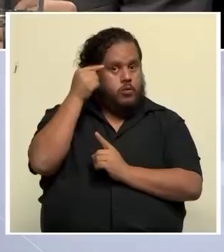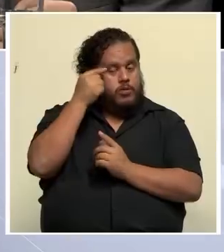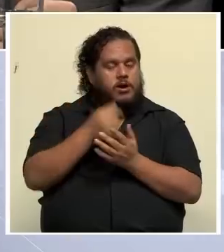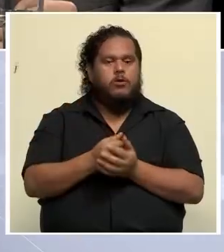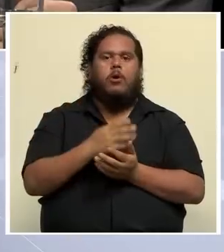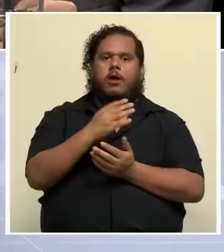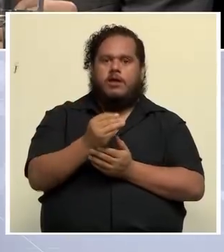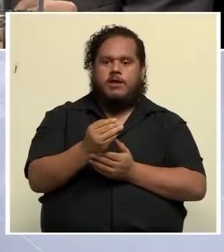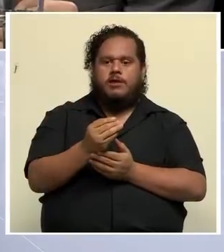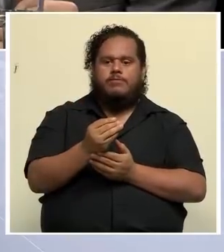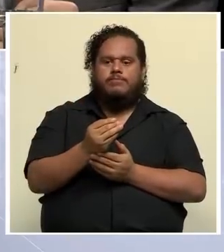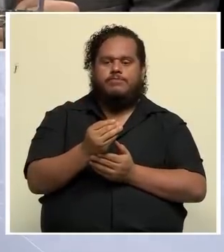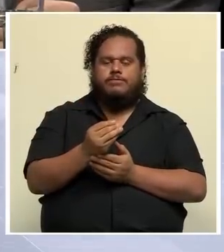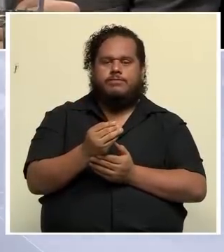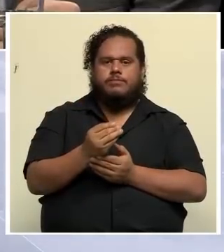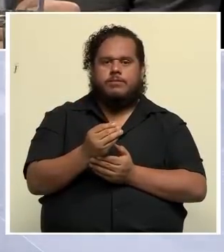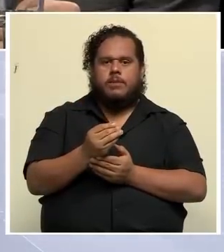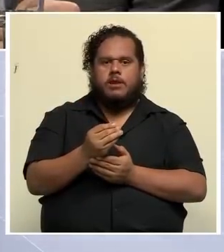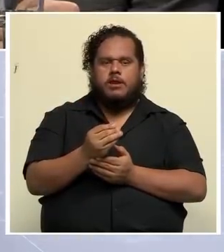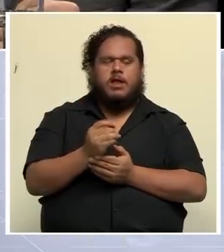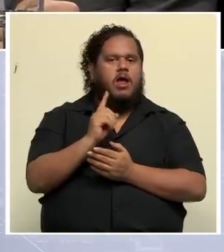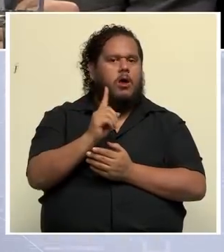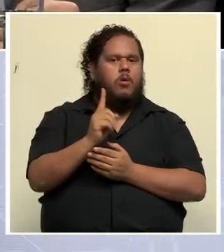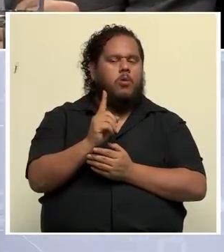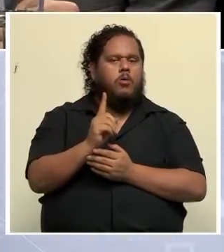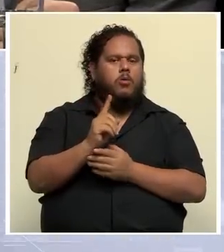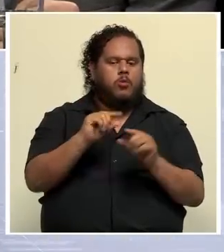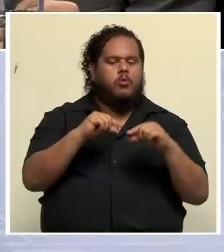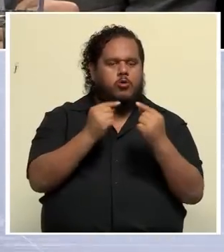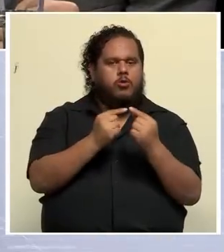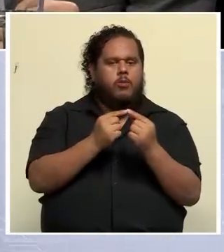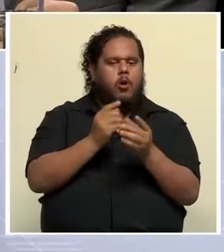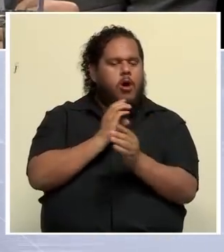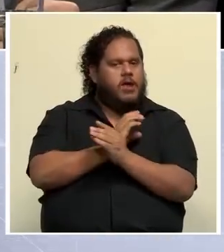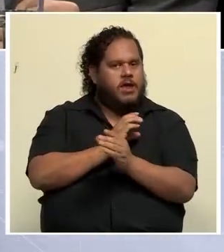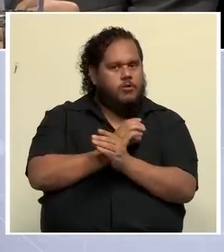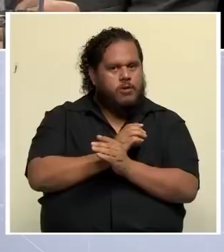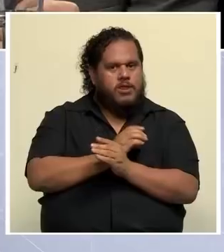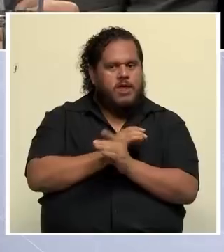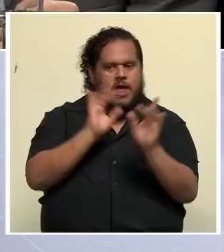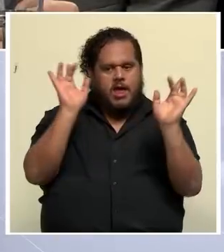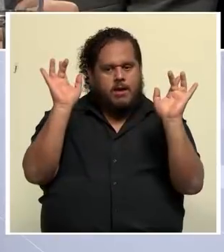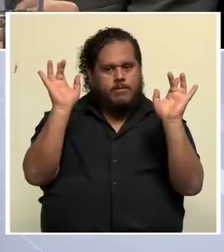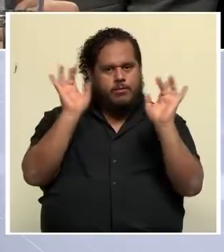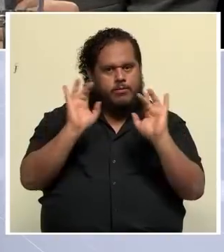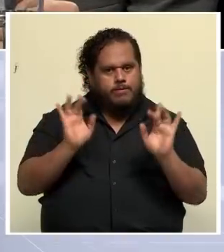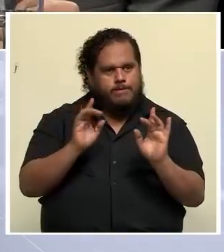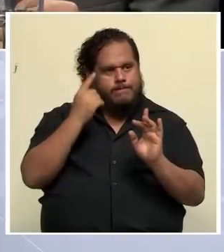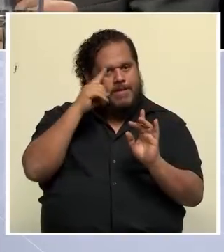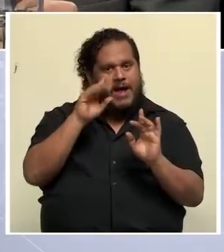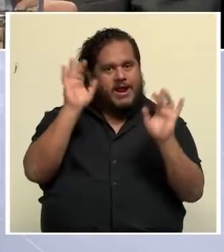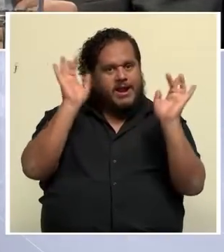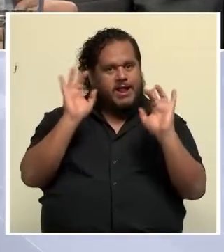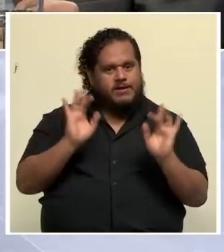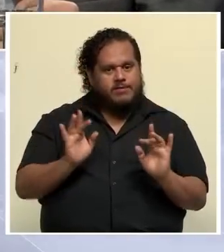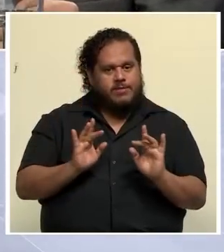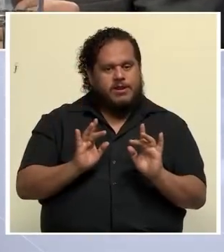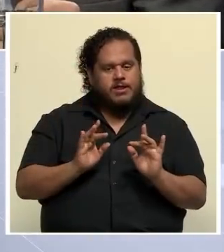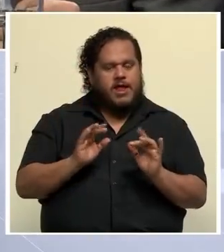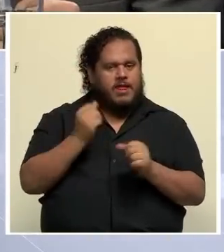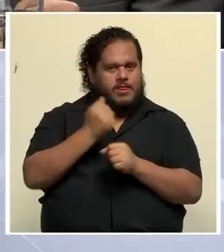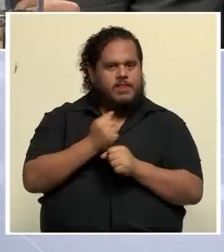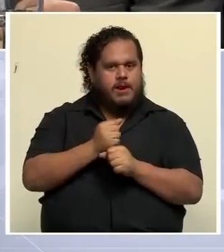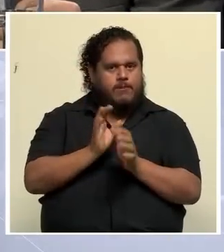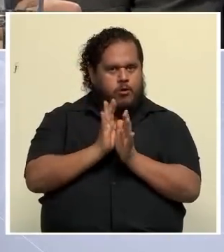y que sea una comisión que vele por la transparencia en la función pública.